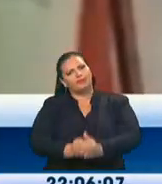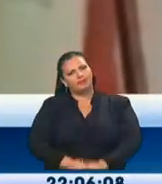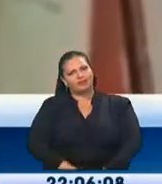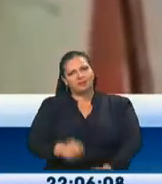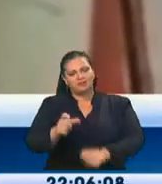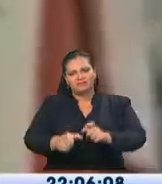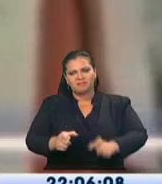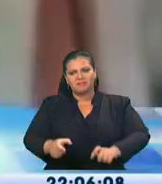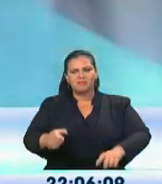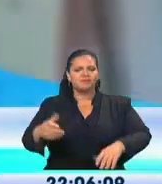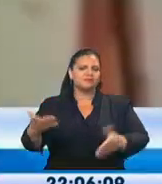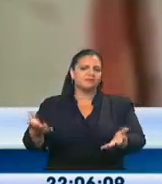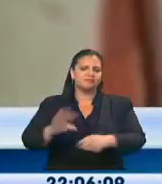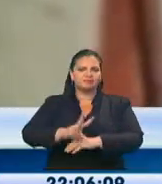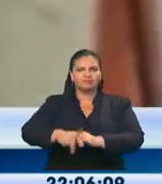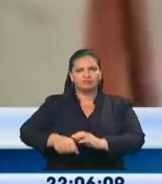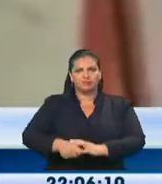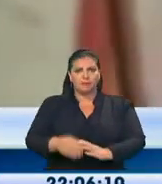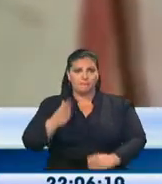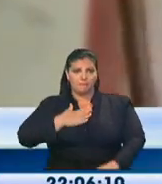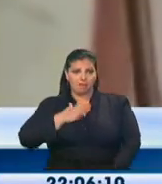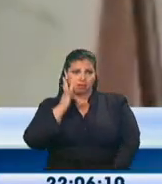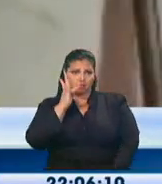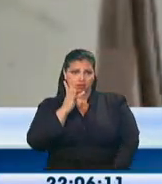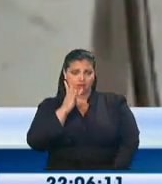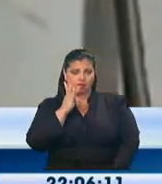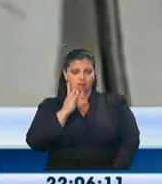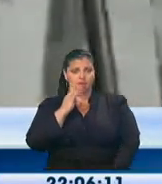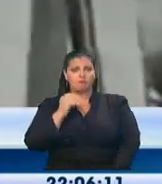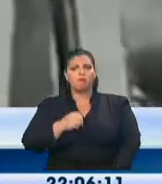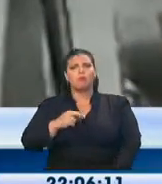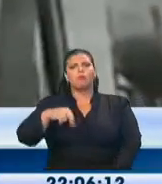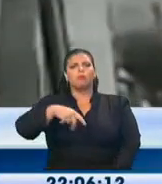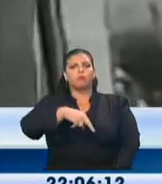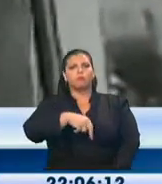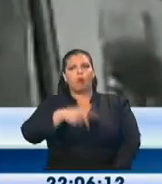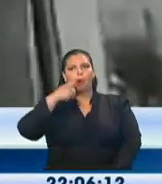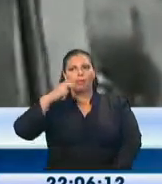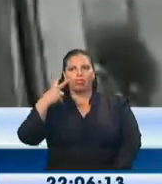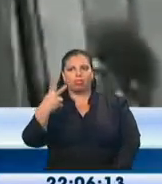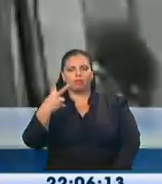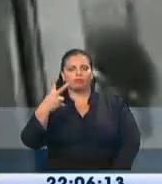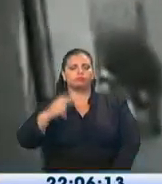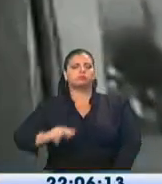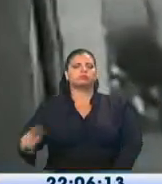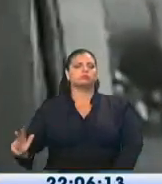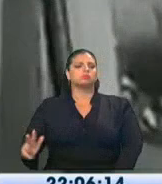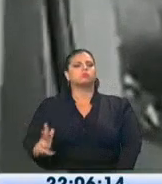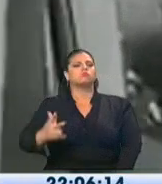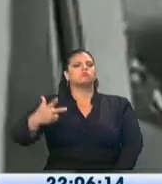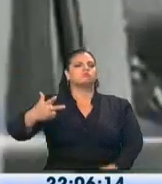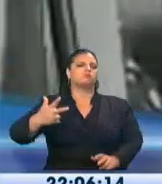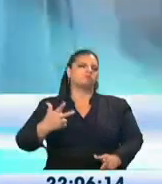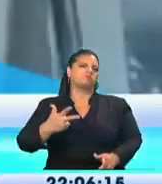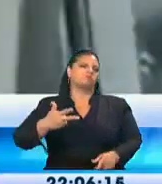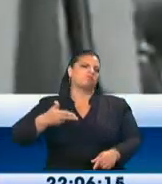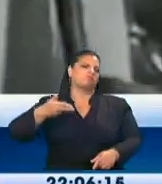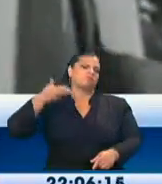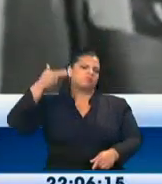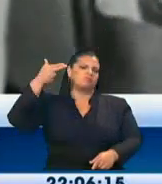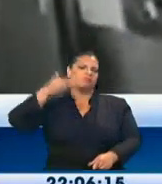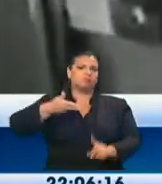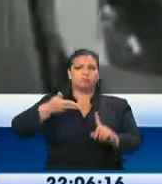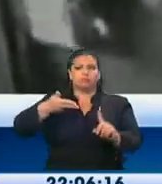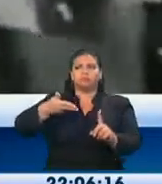agarran 2 tipos, uno con pistola y el otro así de frente, así, para que le entregara la plata. Y mi esposo le dijo, ya, toma, llévate. Ahí